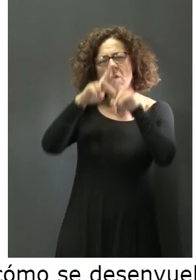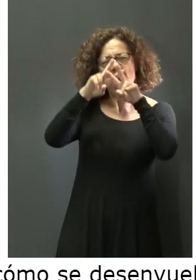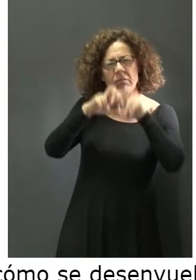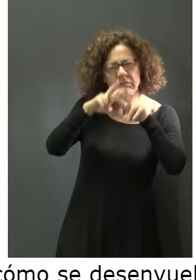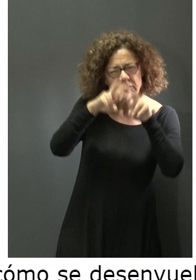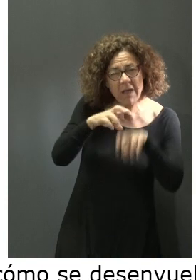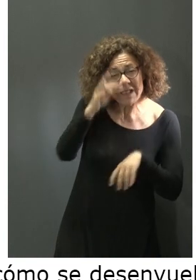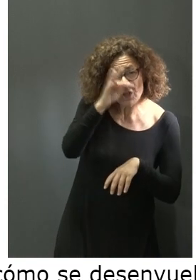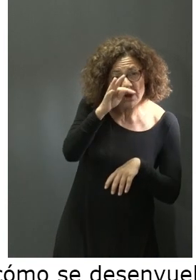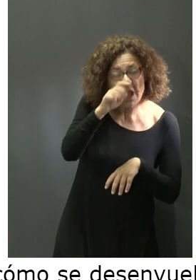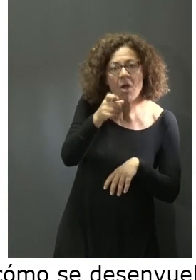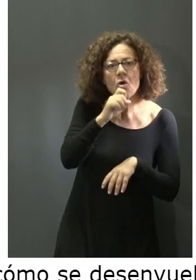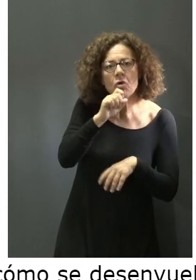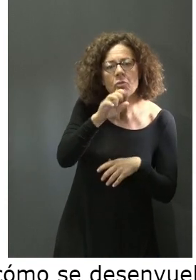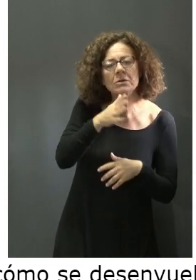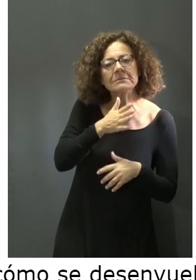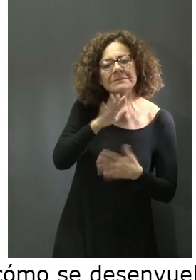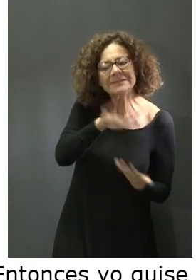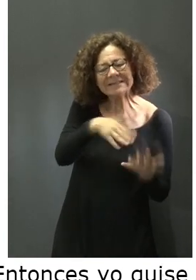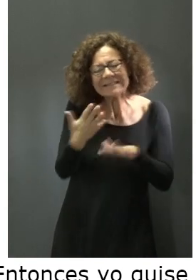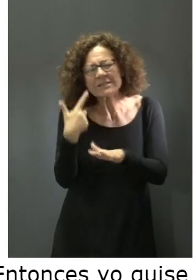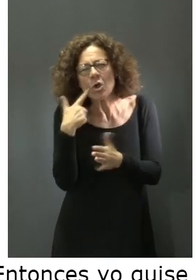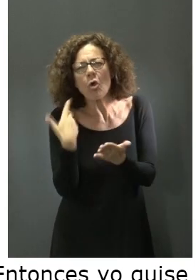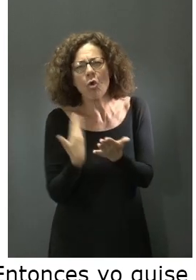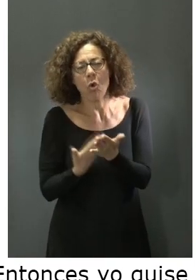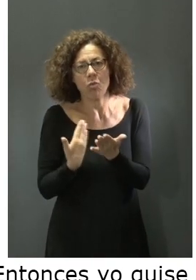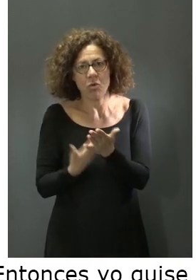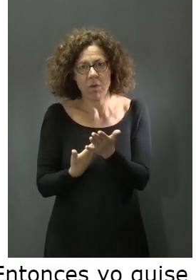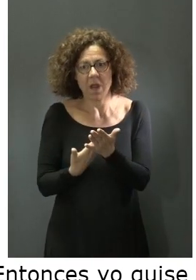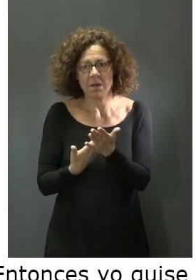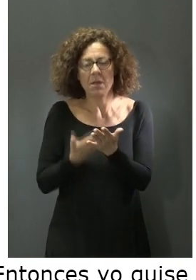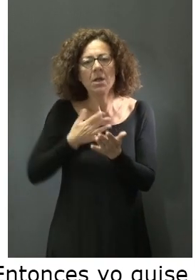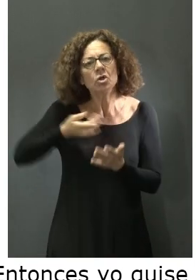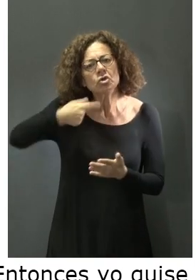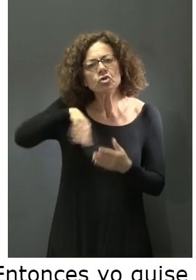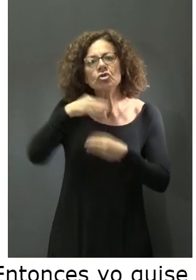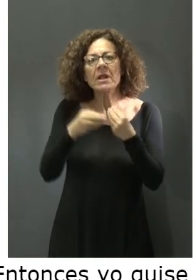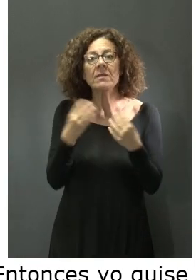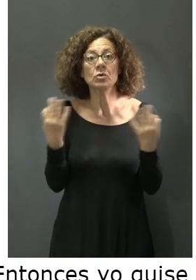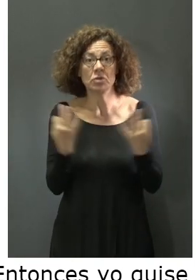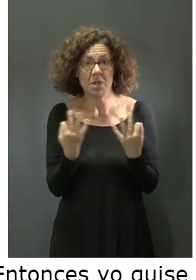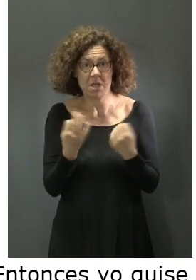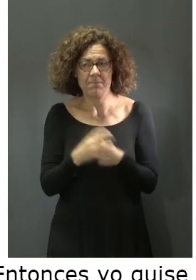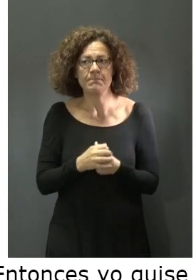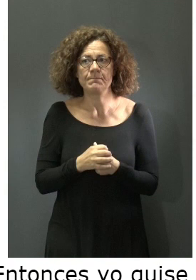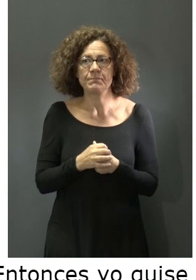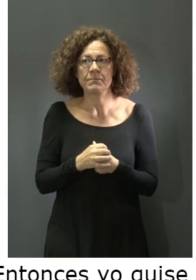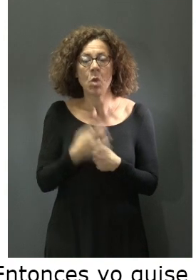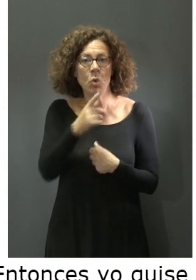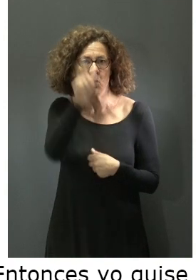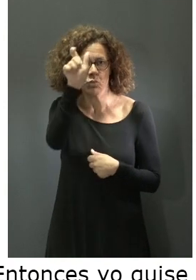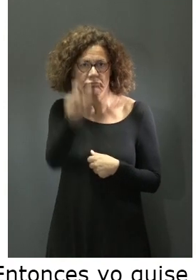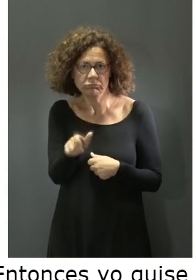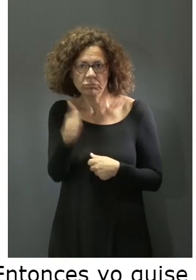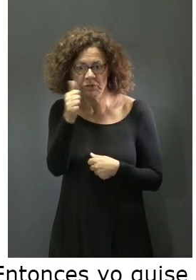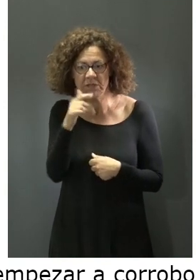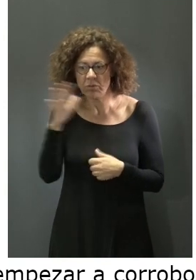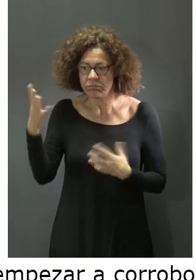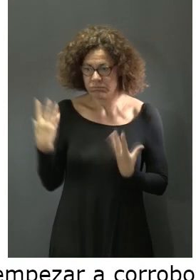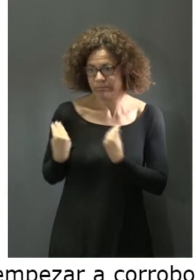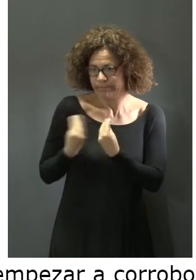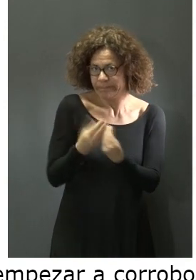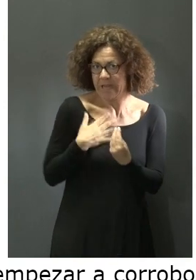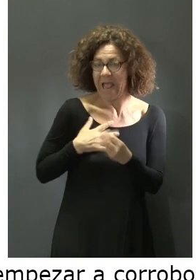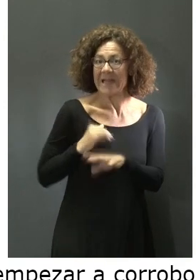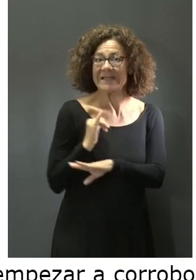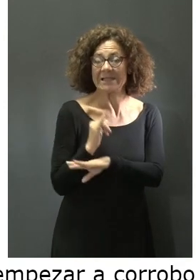investigado empezar a corroborar cosas. Y es un poco lo que hicimos. O sea, nosotros lo que hicimos es con un chico que además iba a mi instituto,